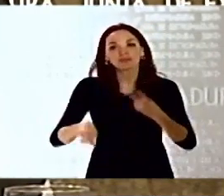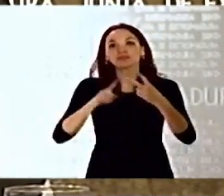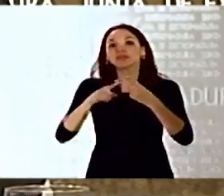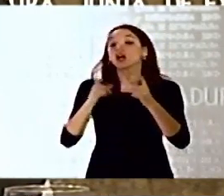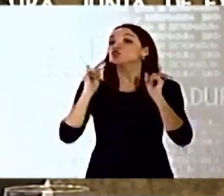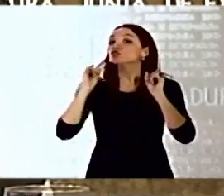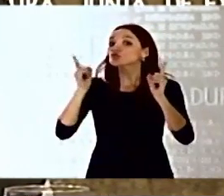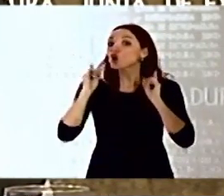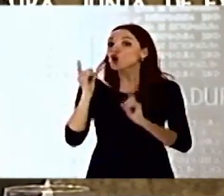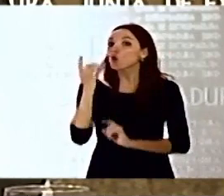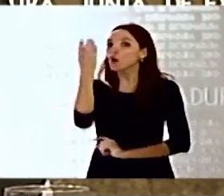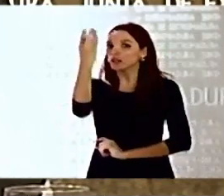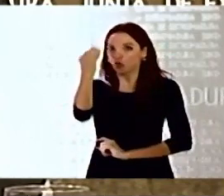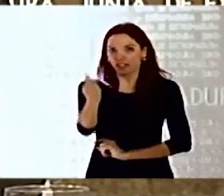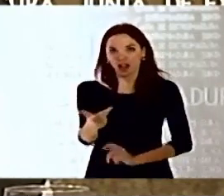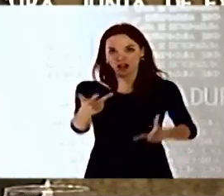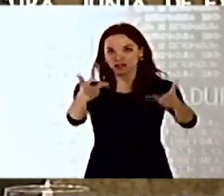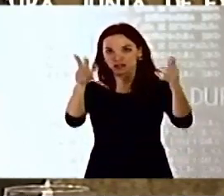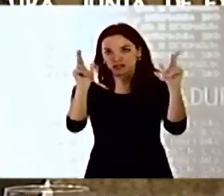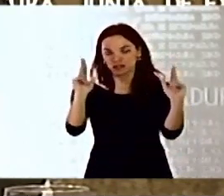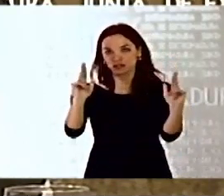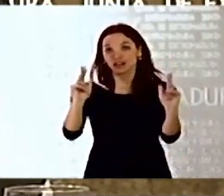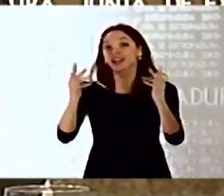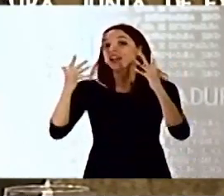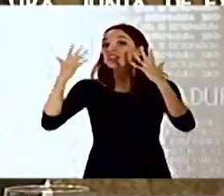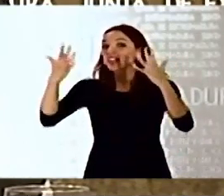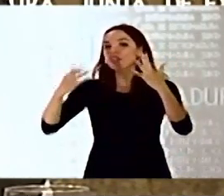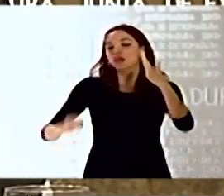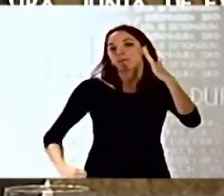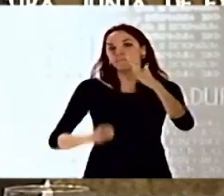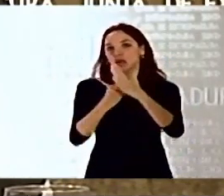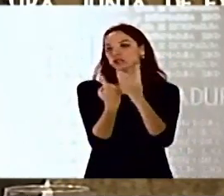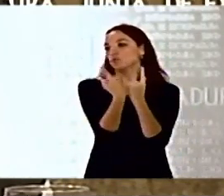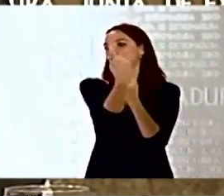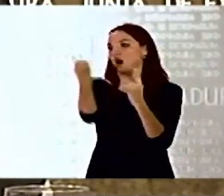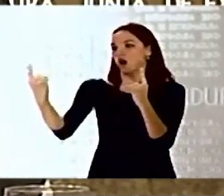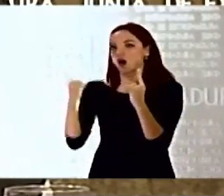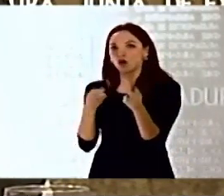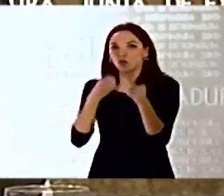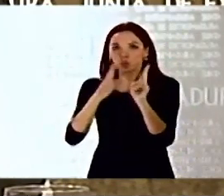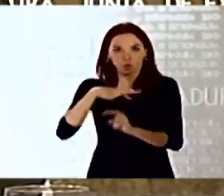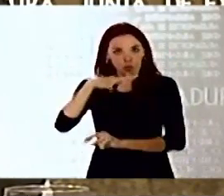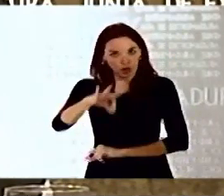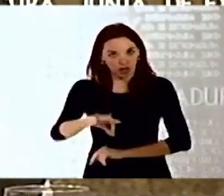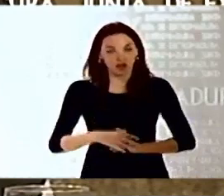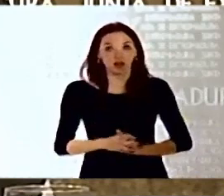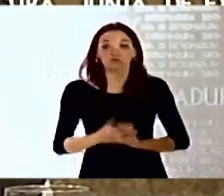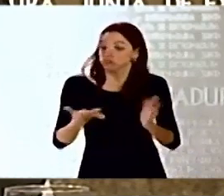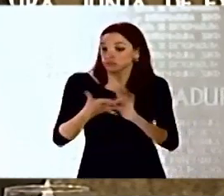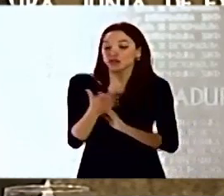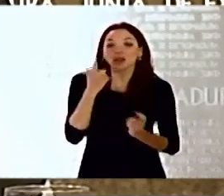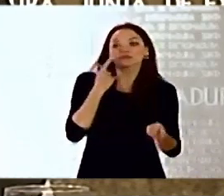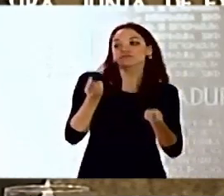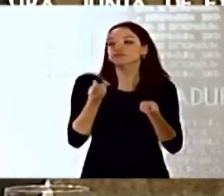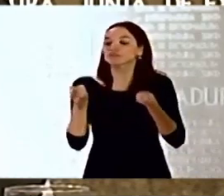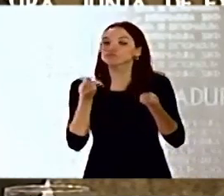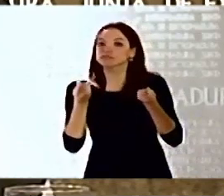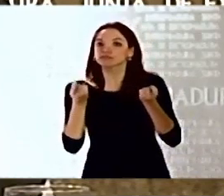durante 4 días, 10 ejemplares máximo por cazador, con lo cual hay un control de